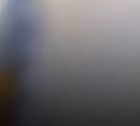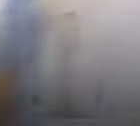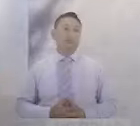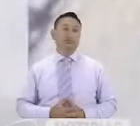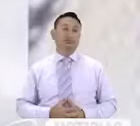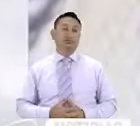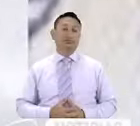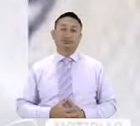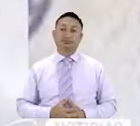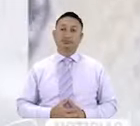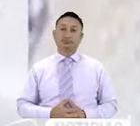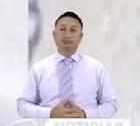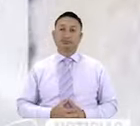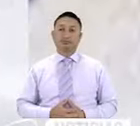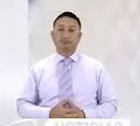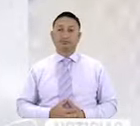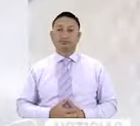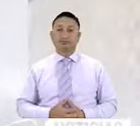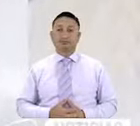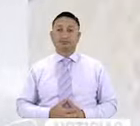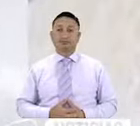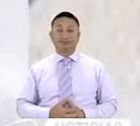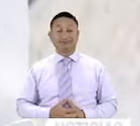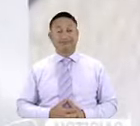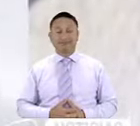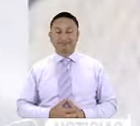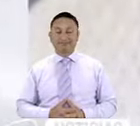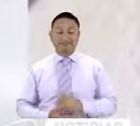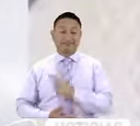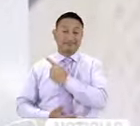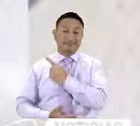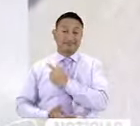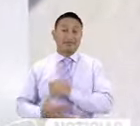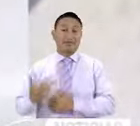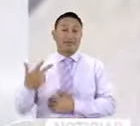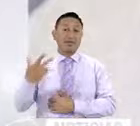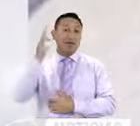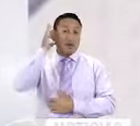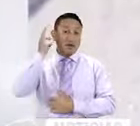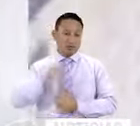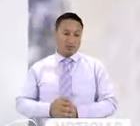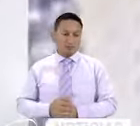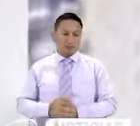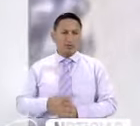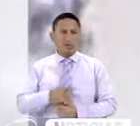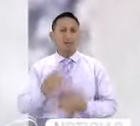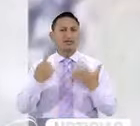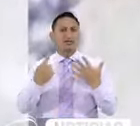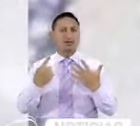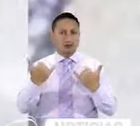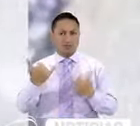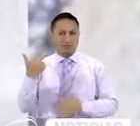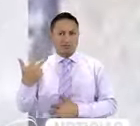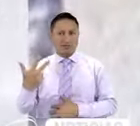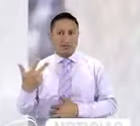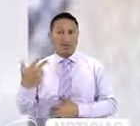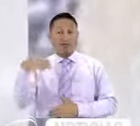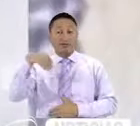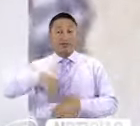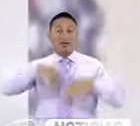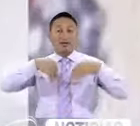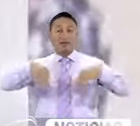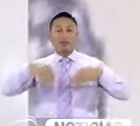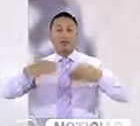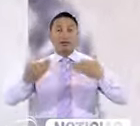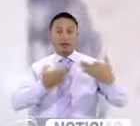Al parecer sería el modus vivendi de estas tres mujeres, aunque dicen que son seis, quienes visitan despensas, mini markets y tiendas